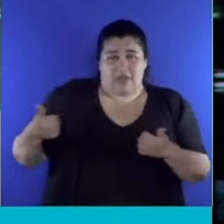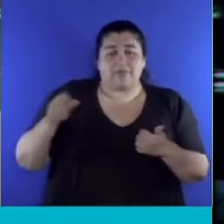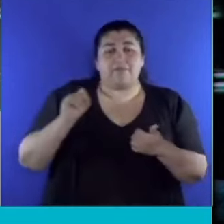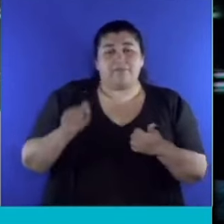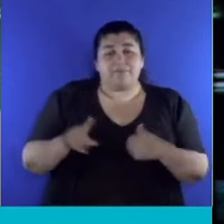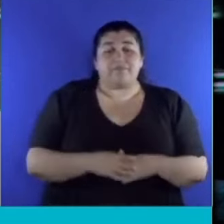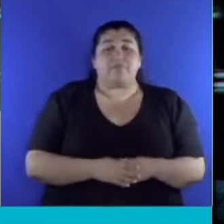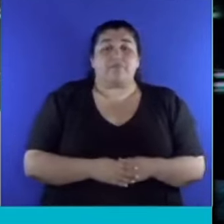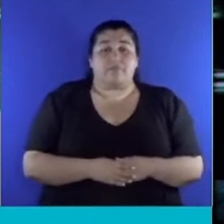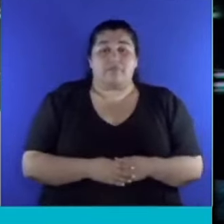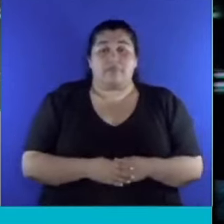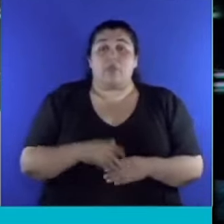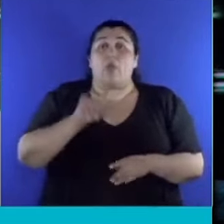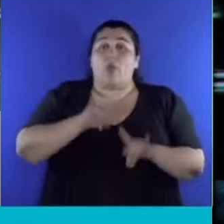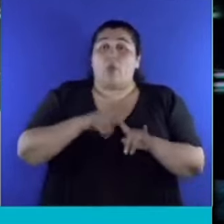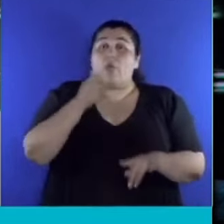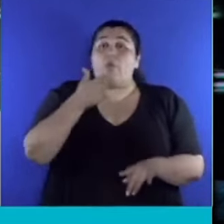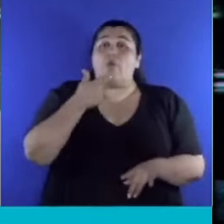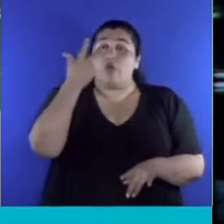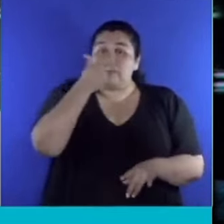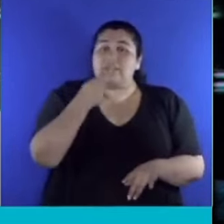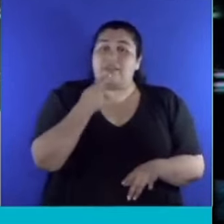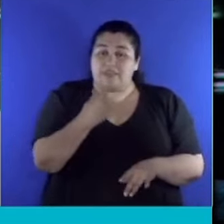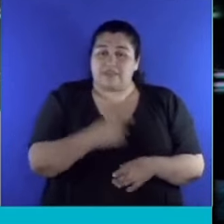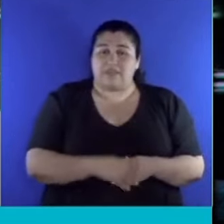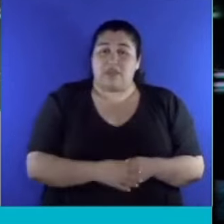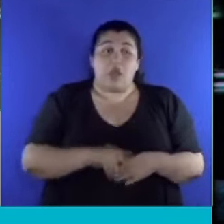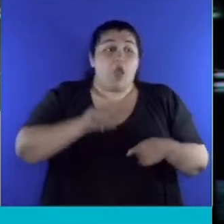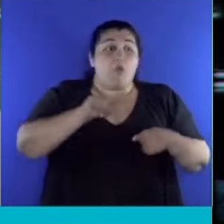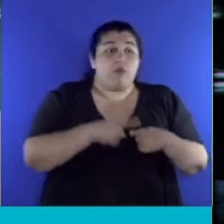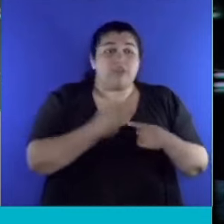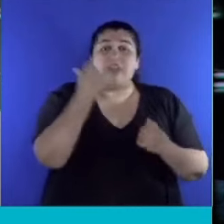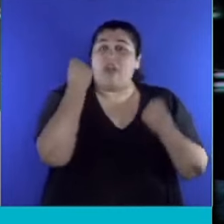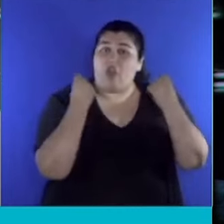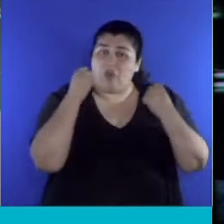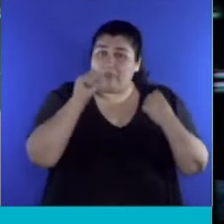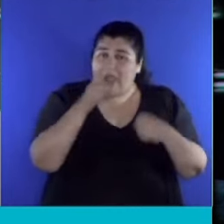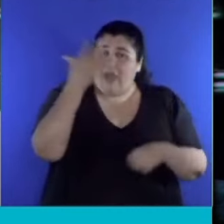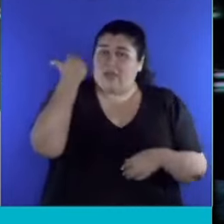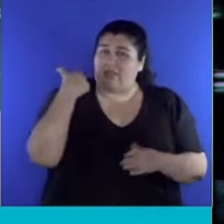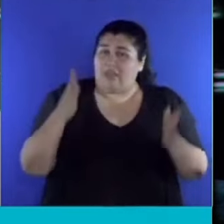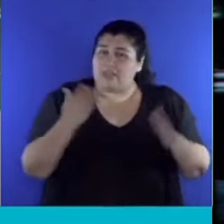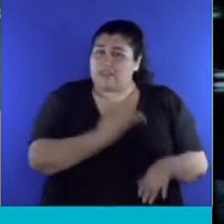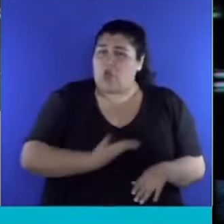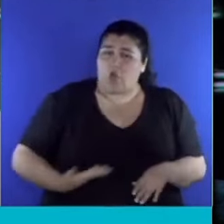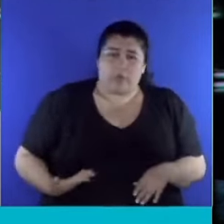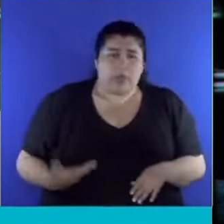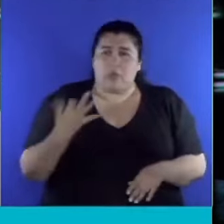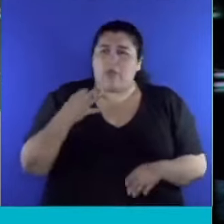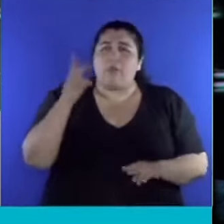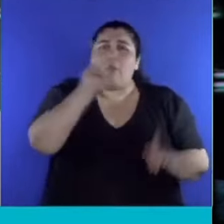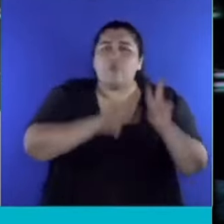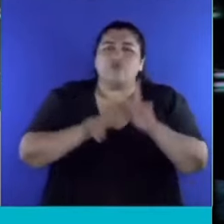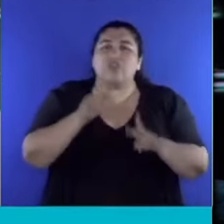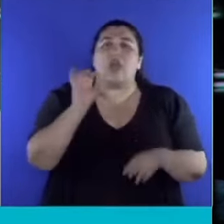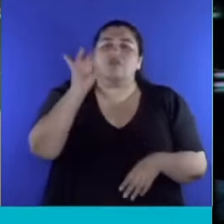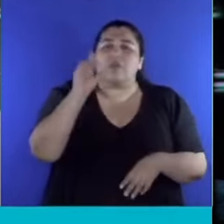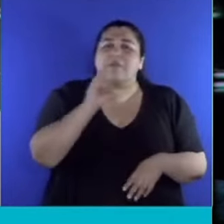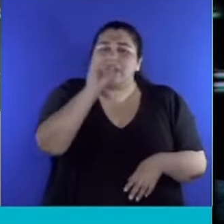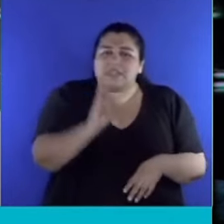walsh dice lo siguiente en la política económica de ese gobierno debe buscarse no solo la